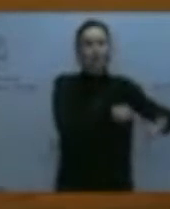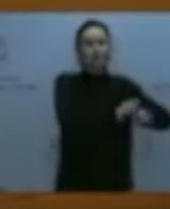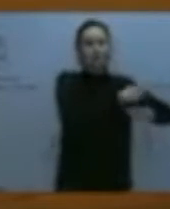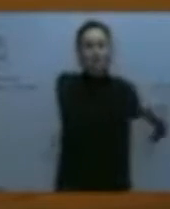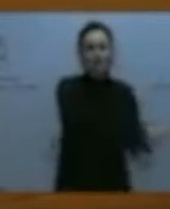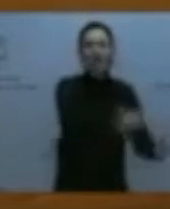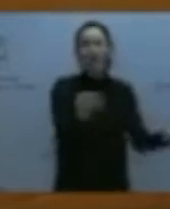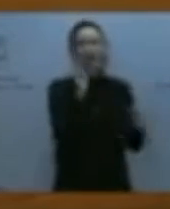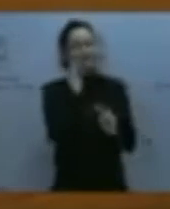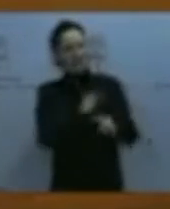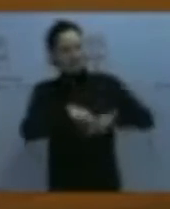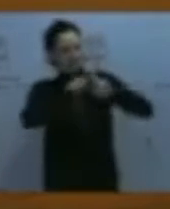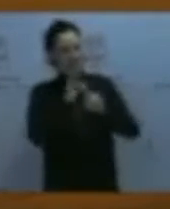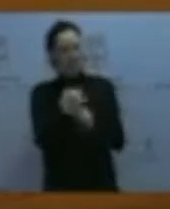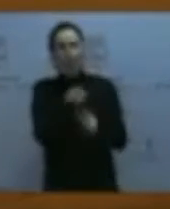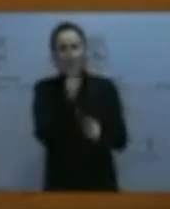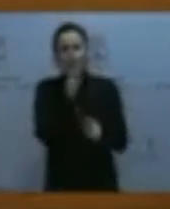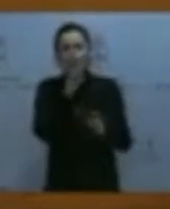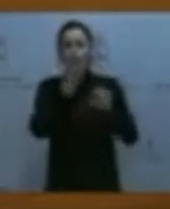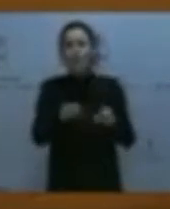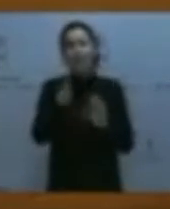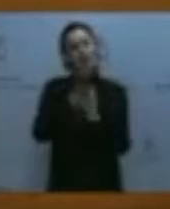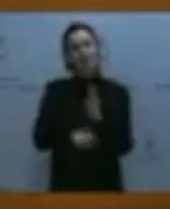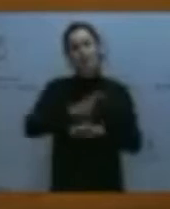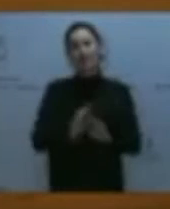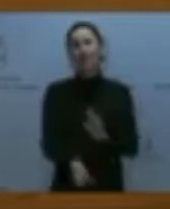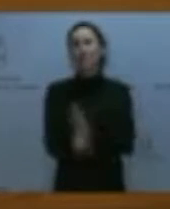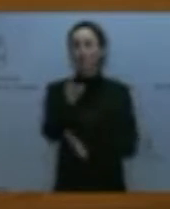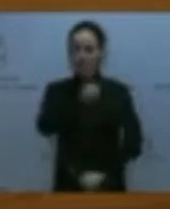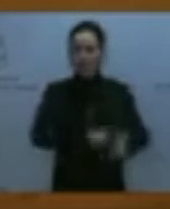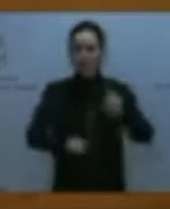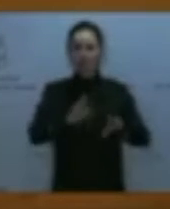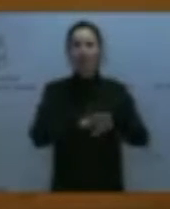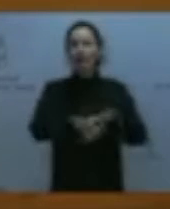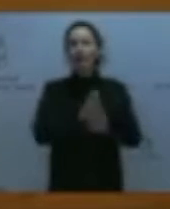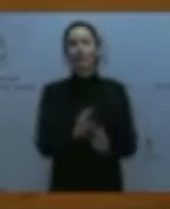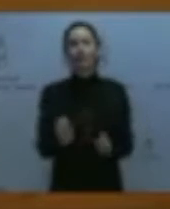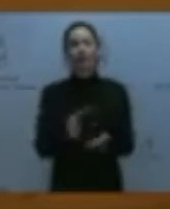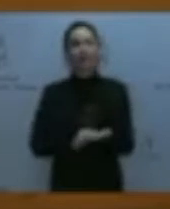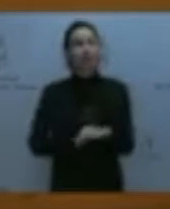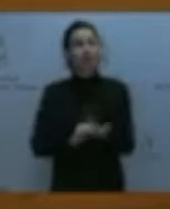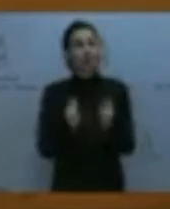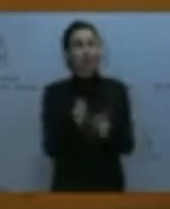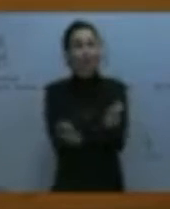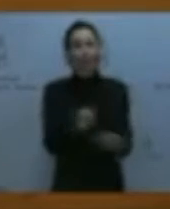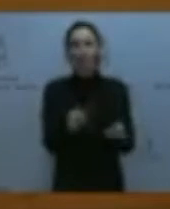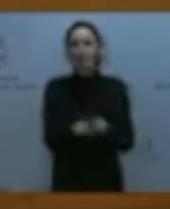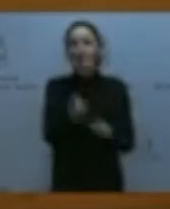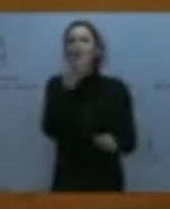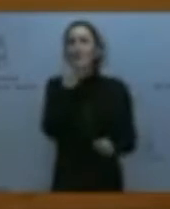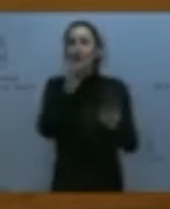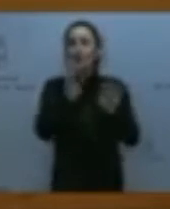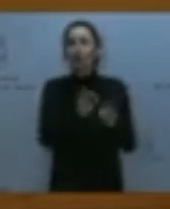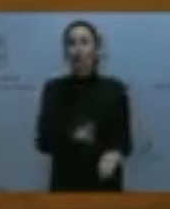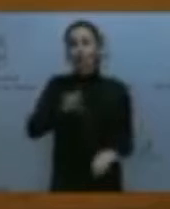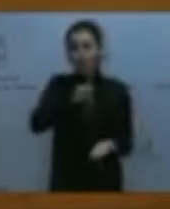circunstancias. La nueva normativa causan problemas a las que no se les da una solución, como son las descargas de las baterías